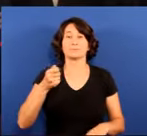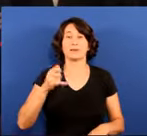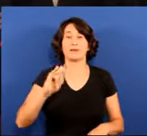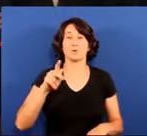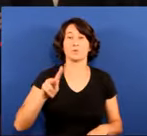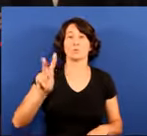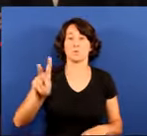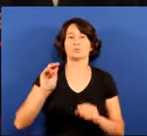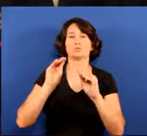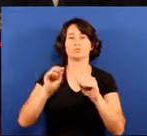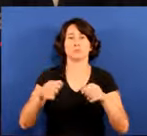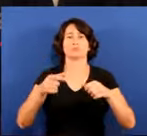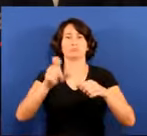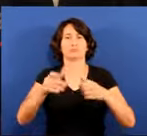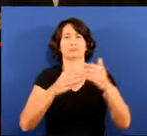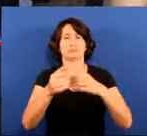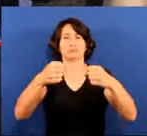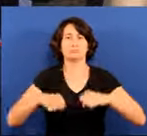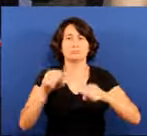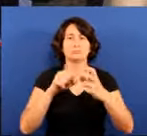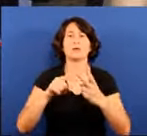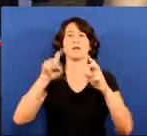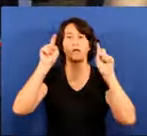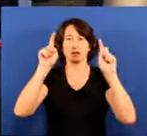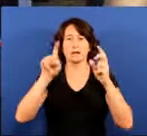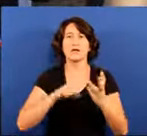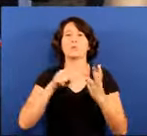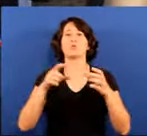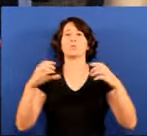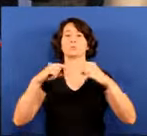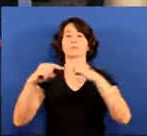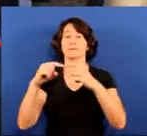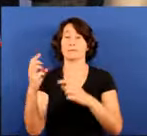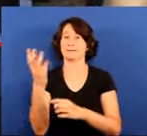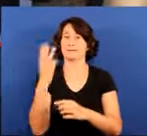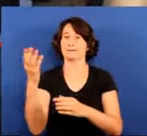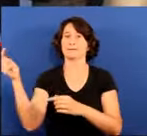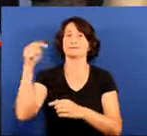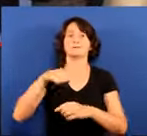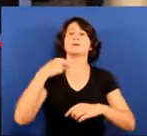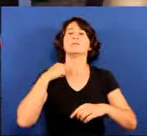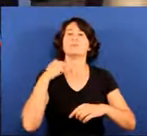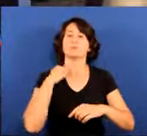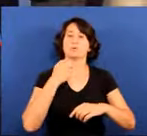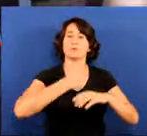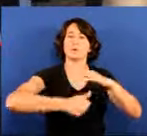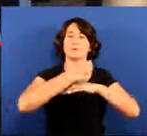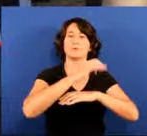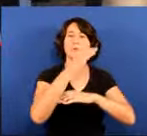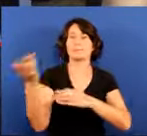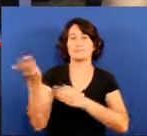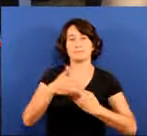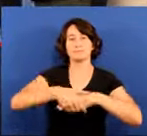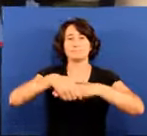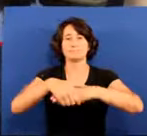ganadora de la Liga por segundo año consecutivo y vencedora de la última Bandera de la Concha. José Luis Bilbao, acompañado por la diputada de Cultura